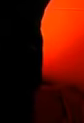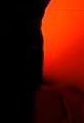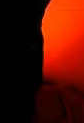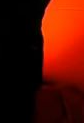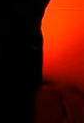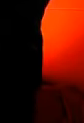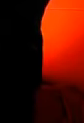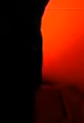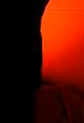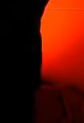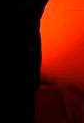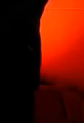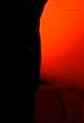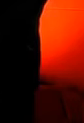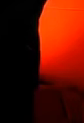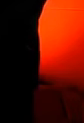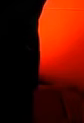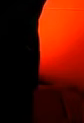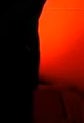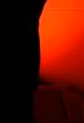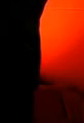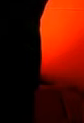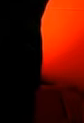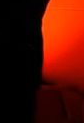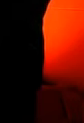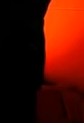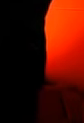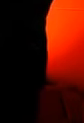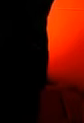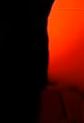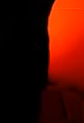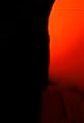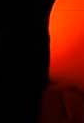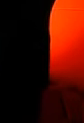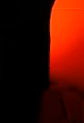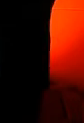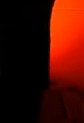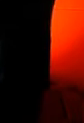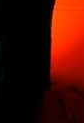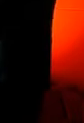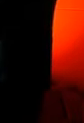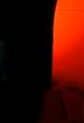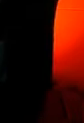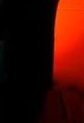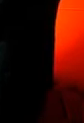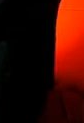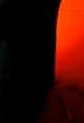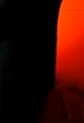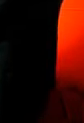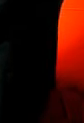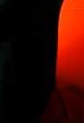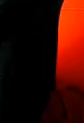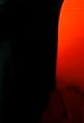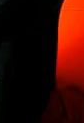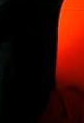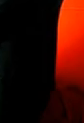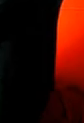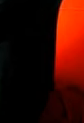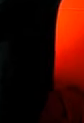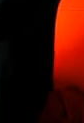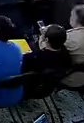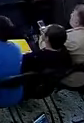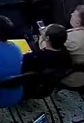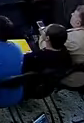censo. Y aquí es importante decir que son las zonas más alejadas del país, los municipios indígenas y las